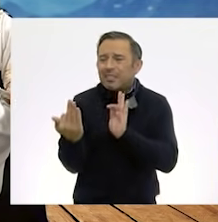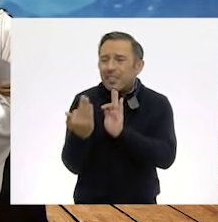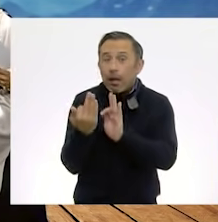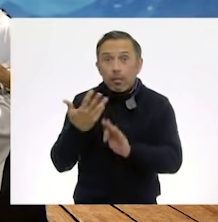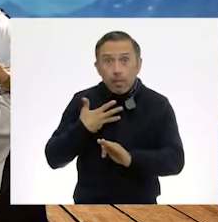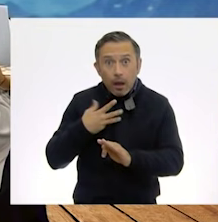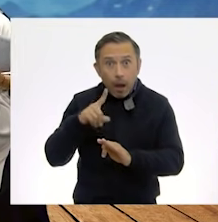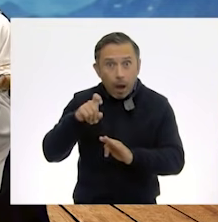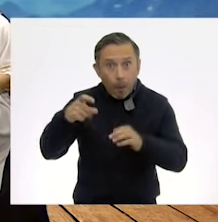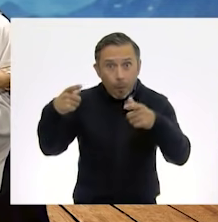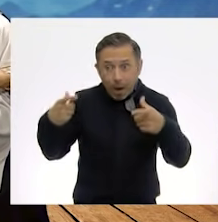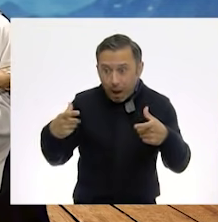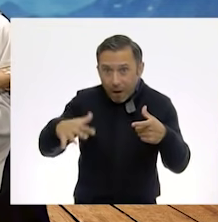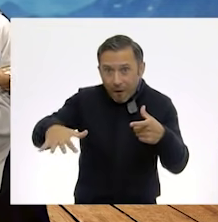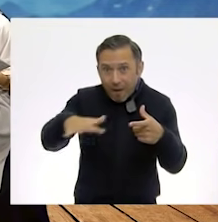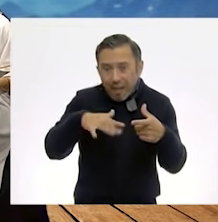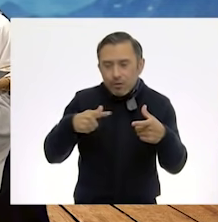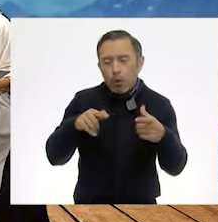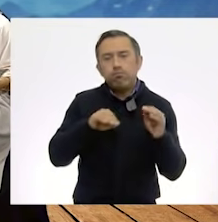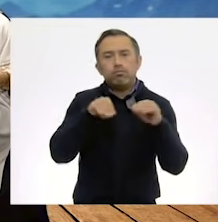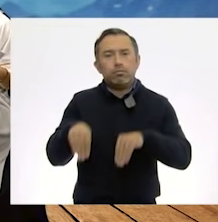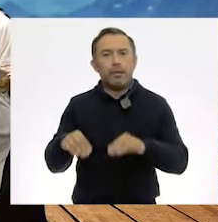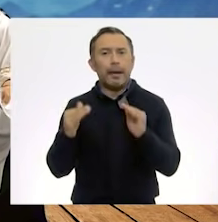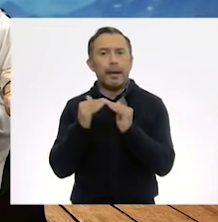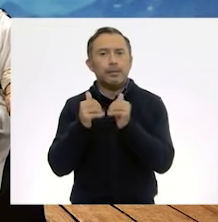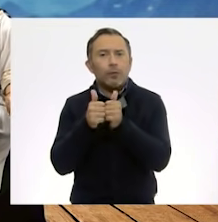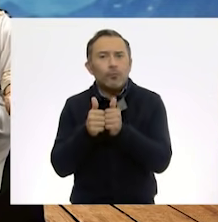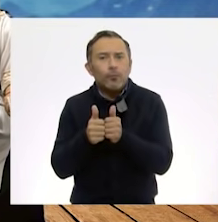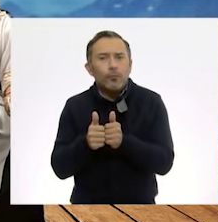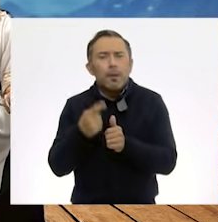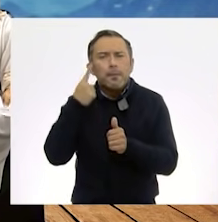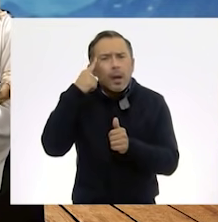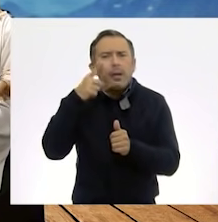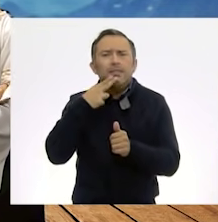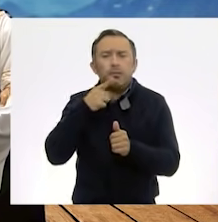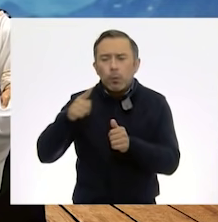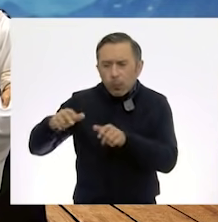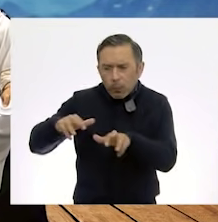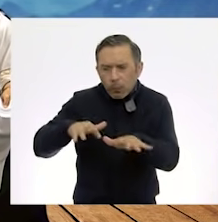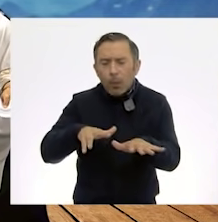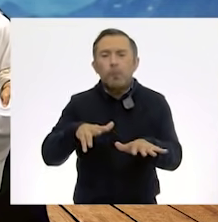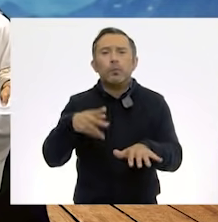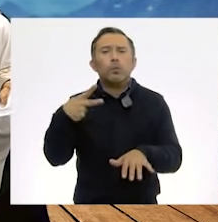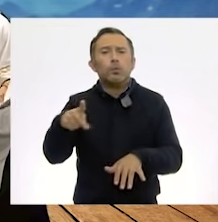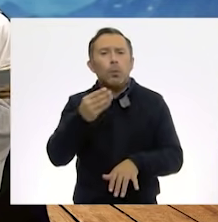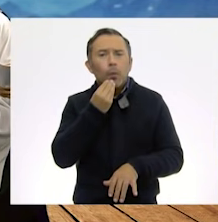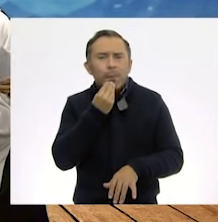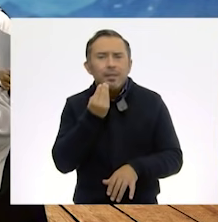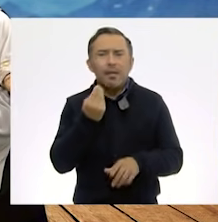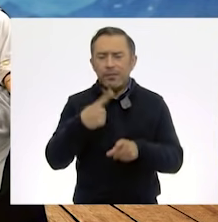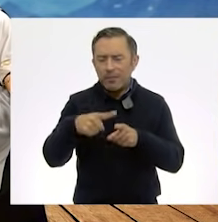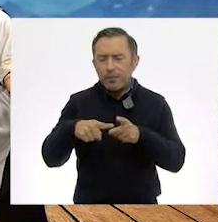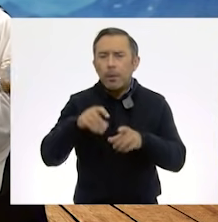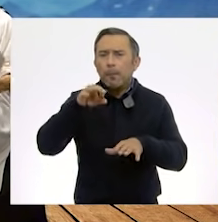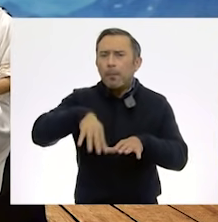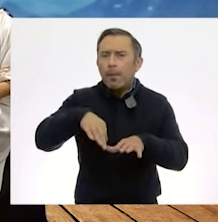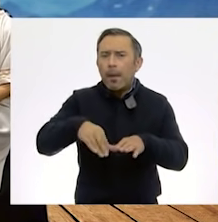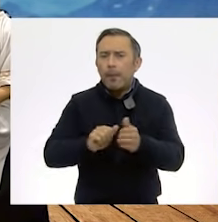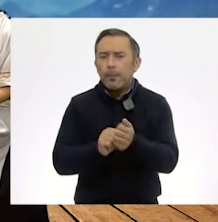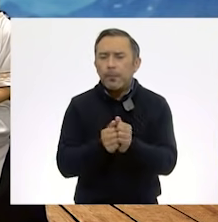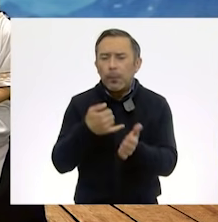esto les fue ayudando a que sembraran sus productos, bueno, sus alimentos. ¿Sí? Y generar la